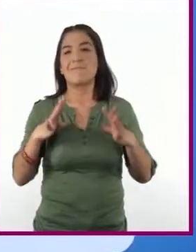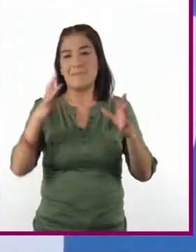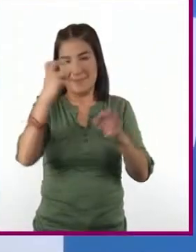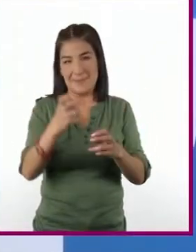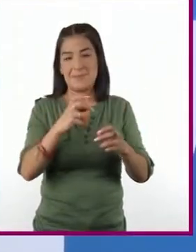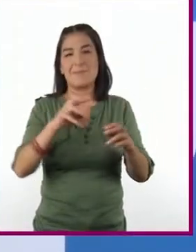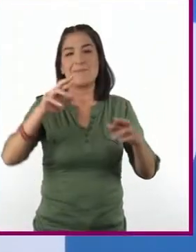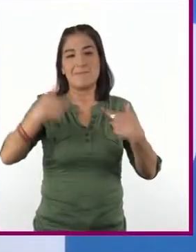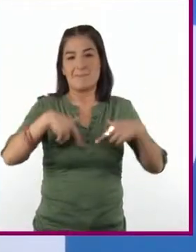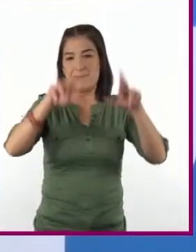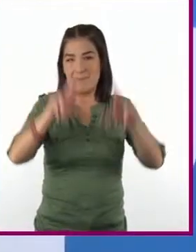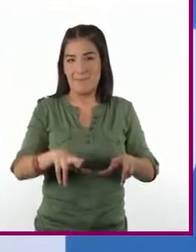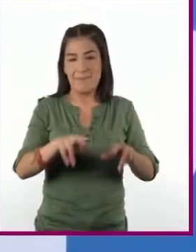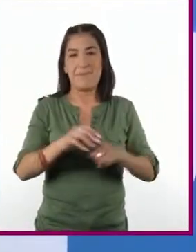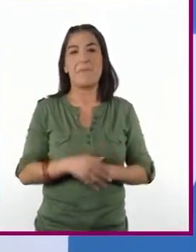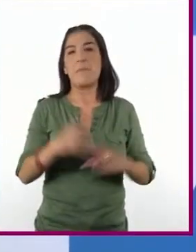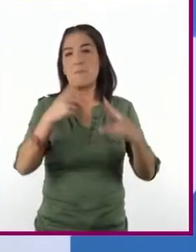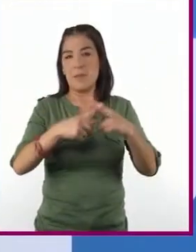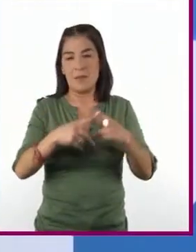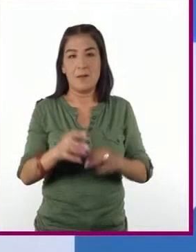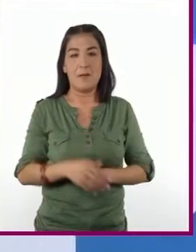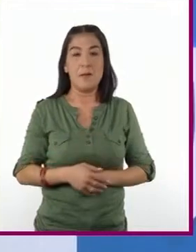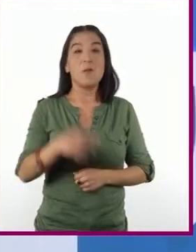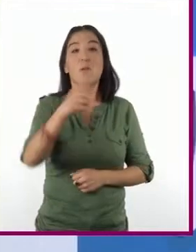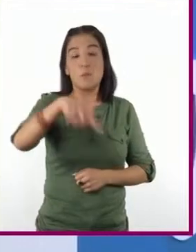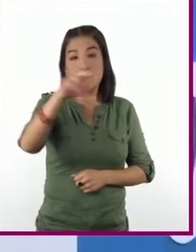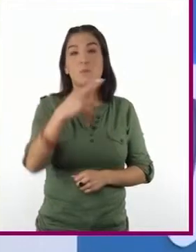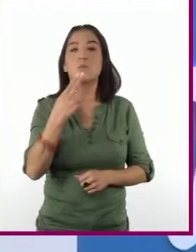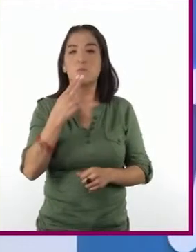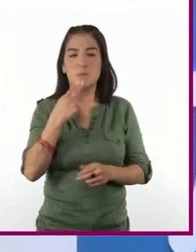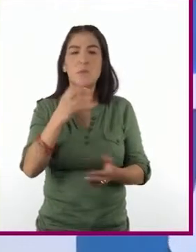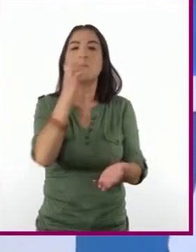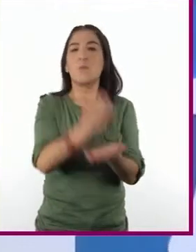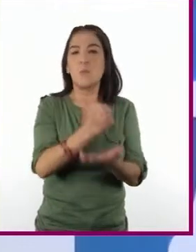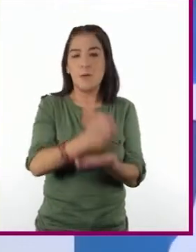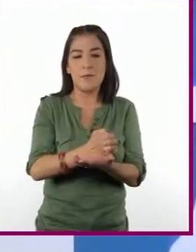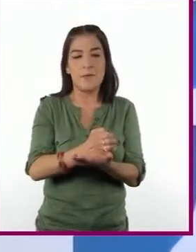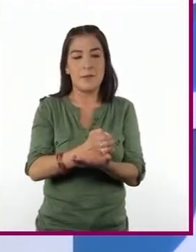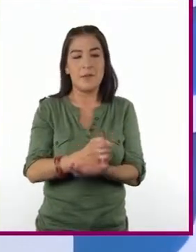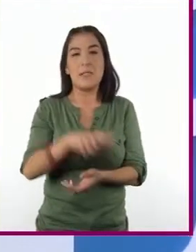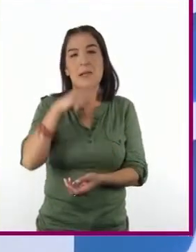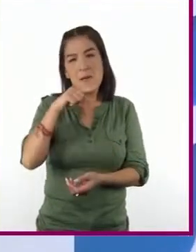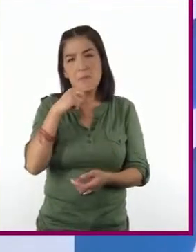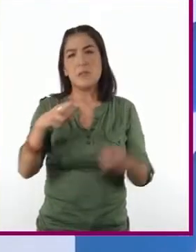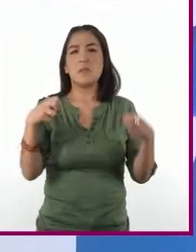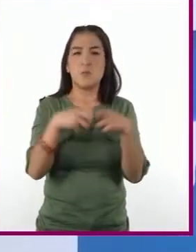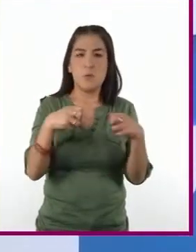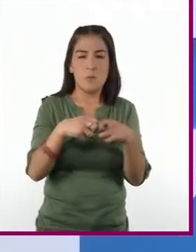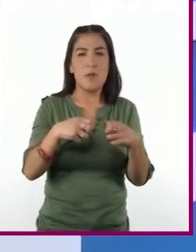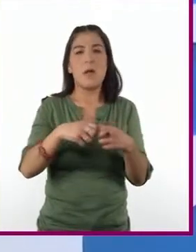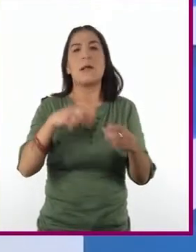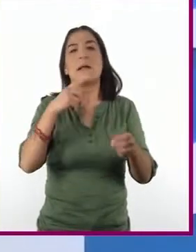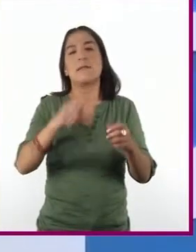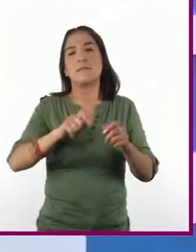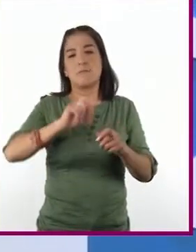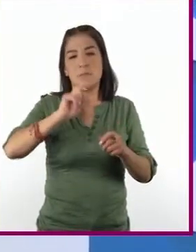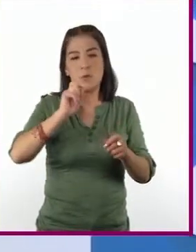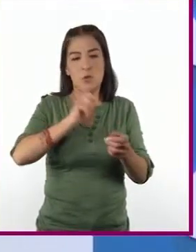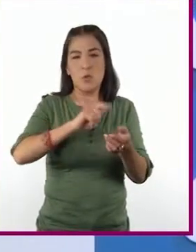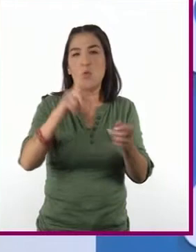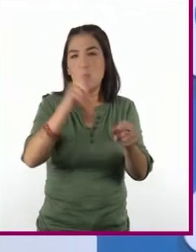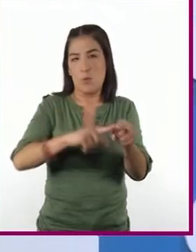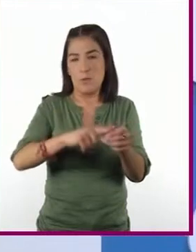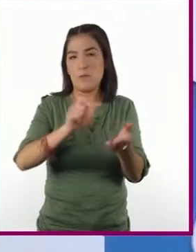algebraica. Tengan listos sus materiales de trabajo. Utilizaremos cuaderno, lápiz, goma, regla y colores. Quien